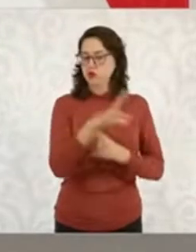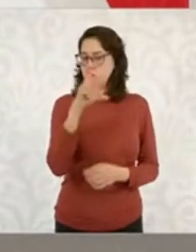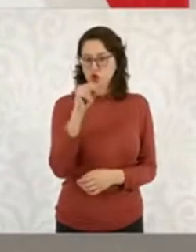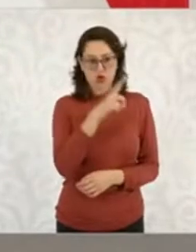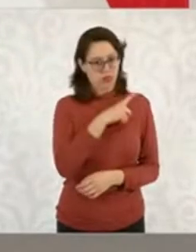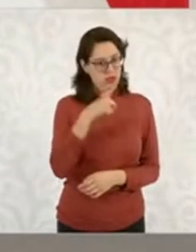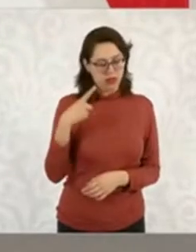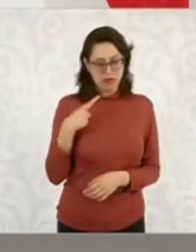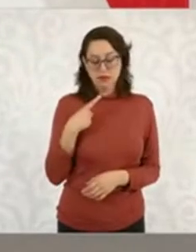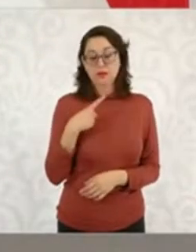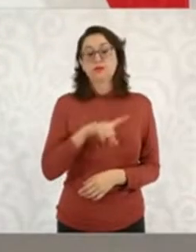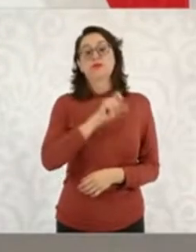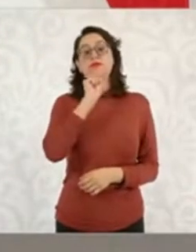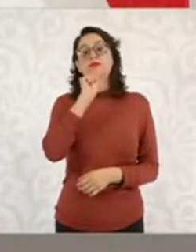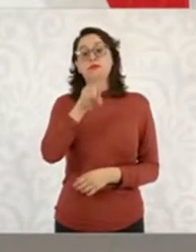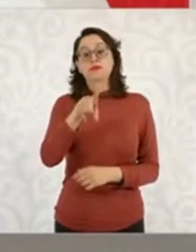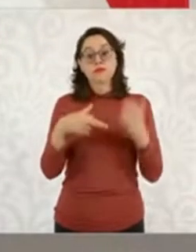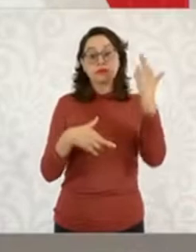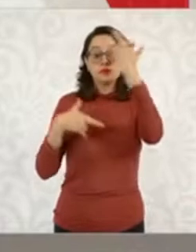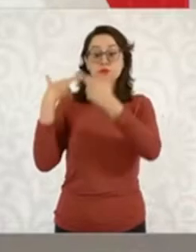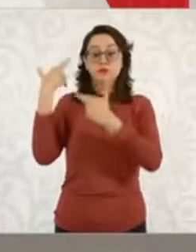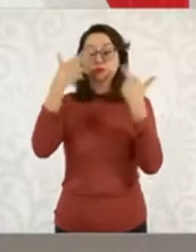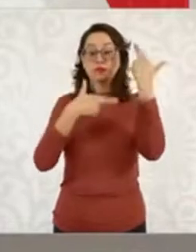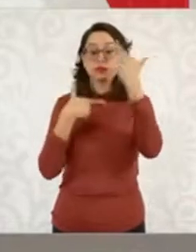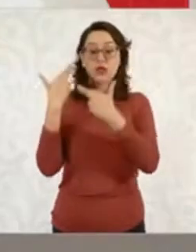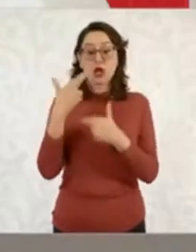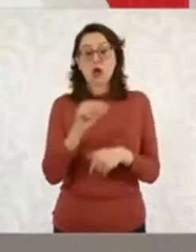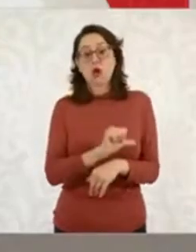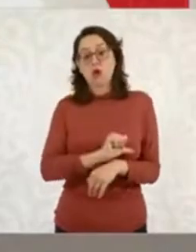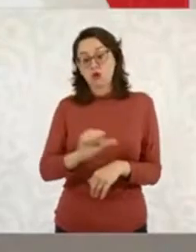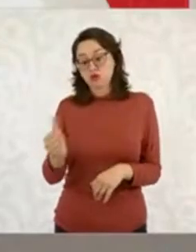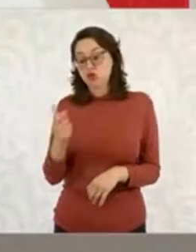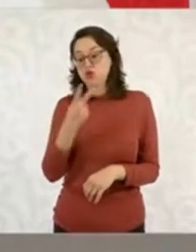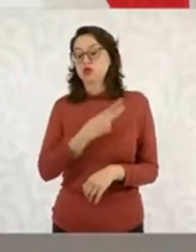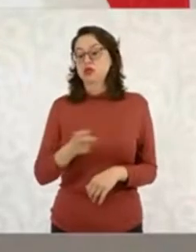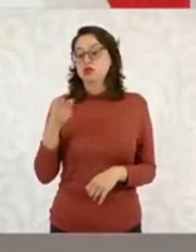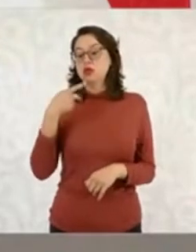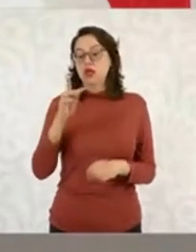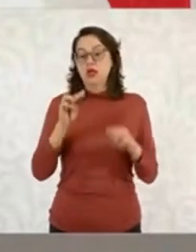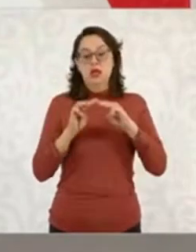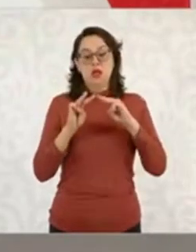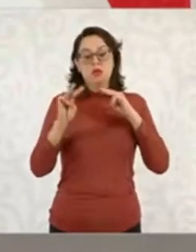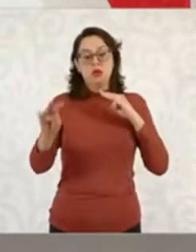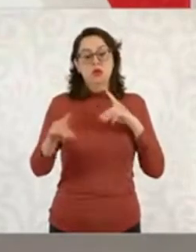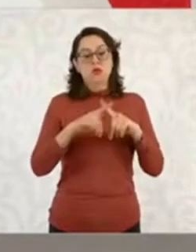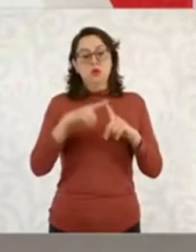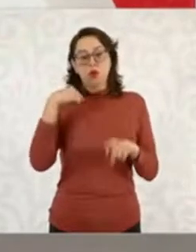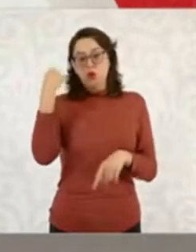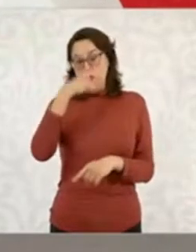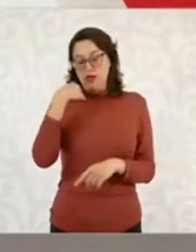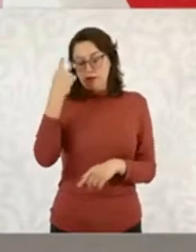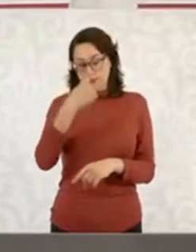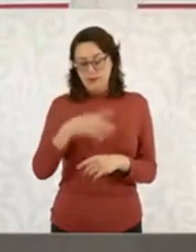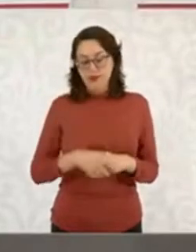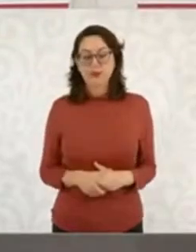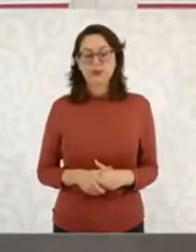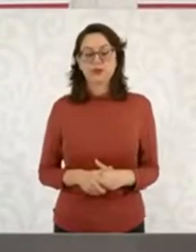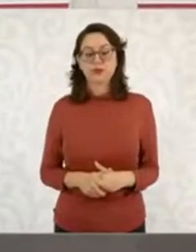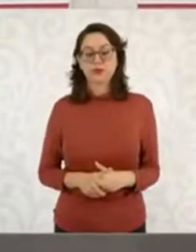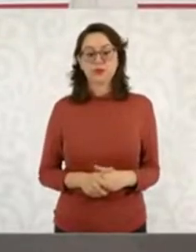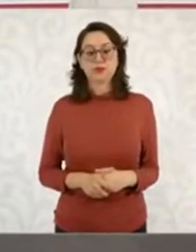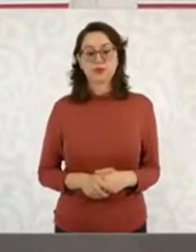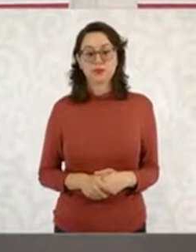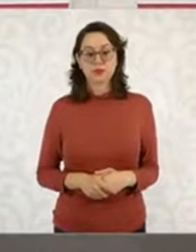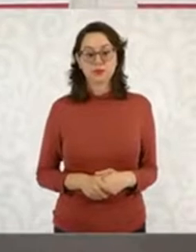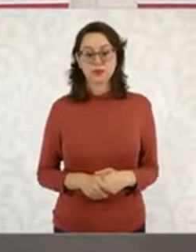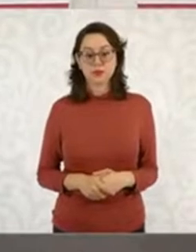también se revisa que existan las condiciones para operar hasta 200 kilómetros por hora en los tramos que tienen esa especificación de diseño. La que sigue,